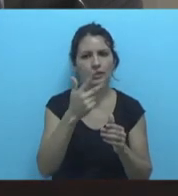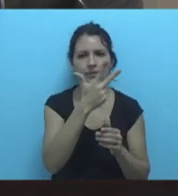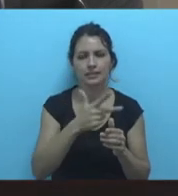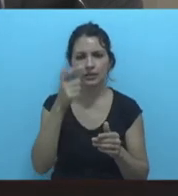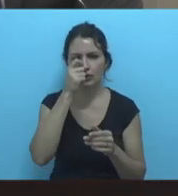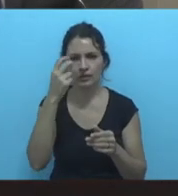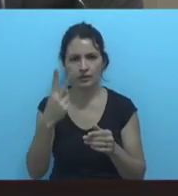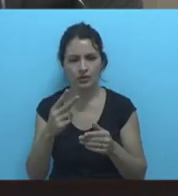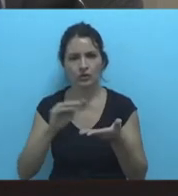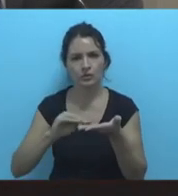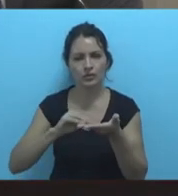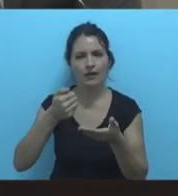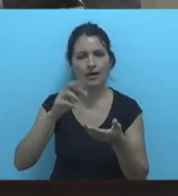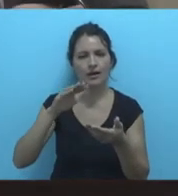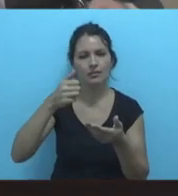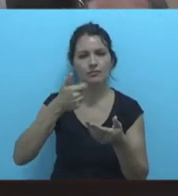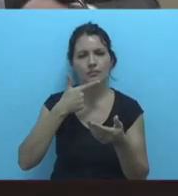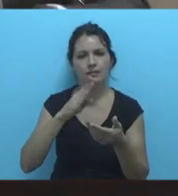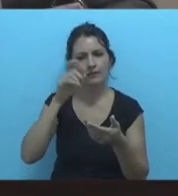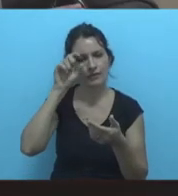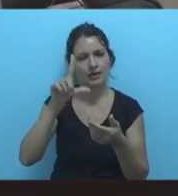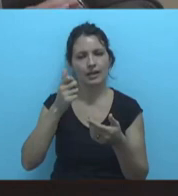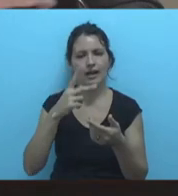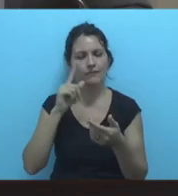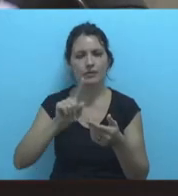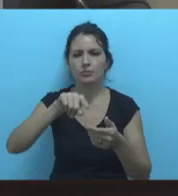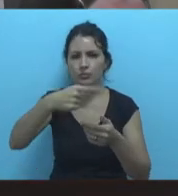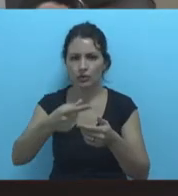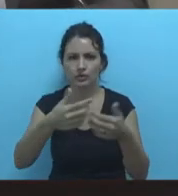42.322, diputada Armas Velavi, preferencia para una sesión.